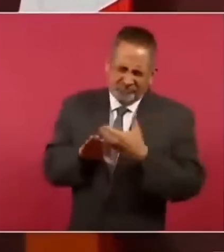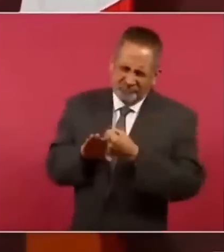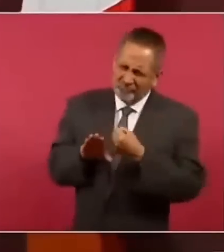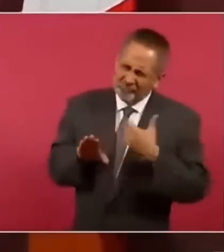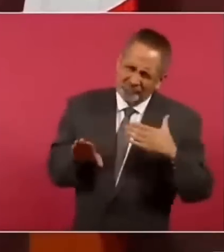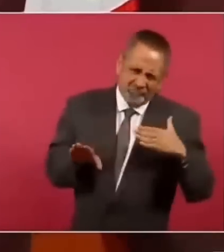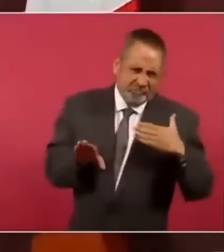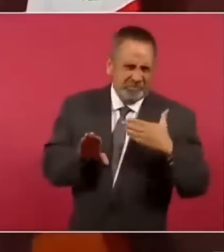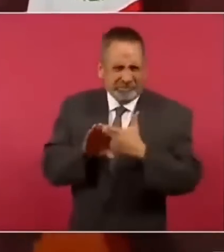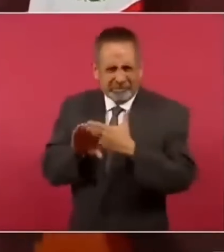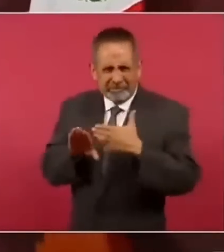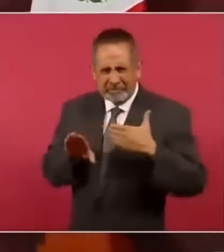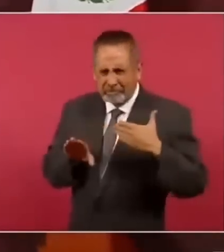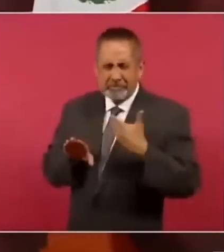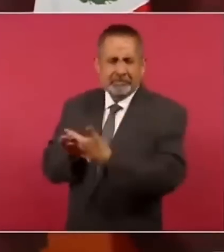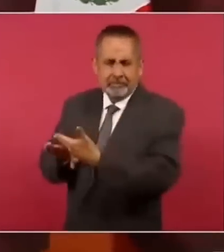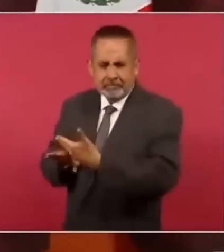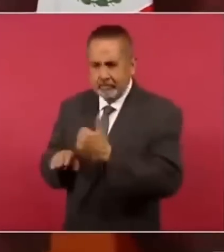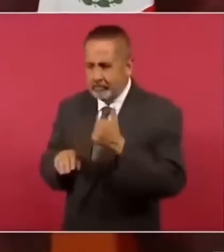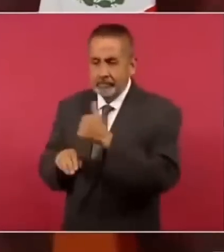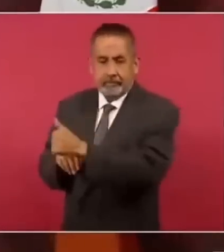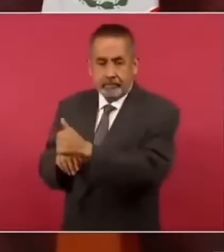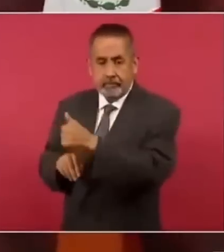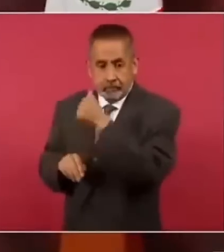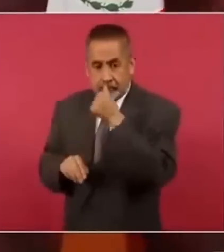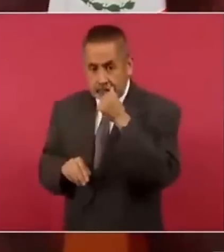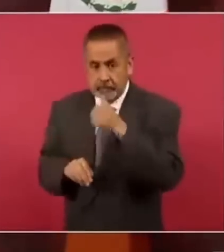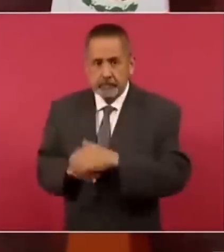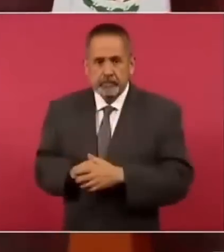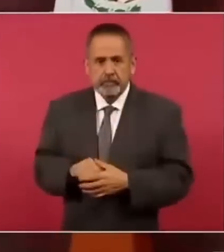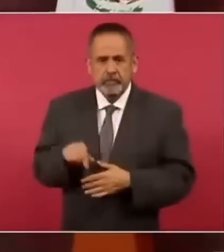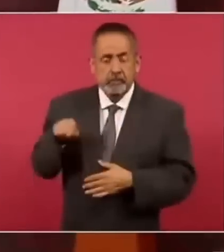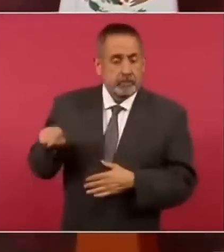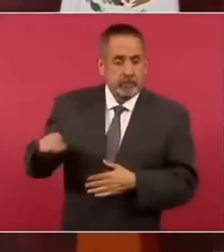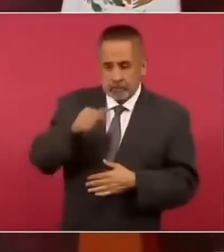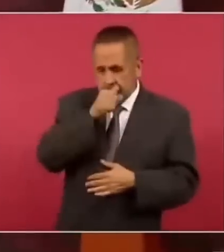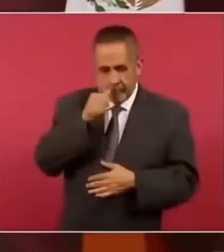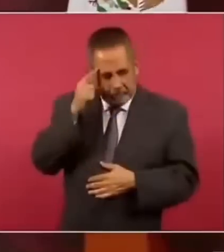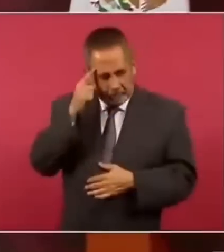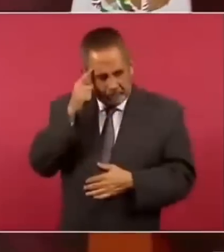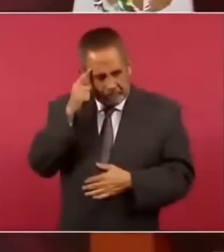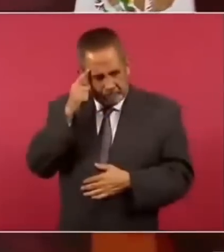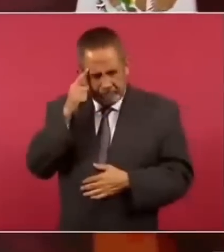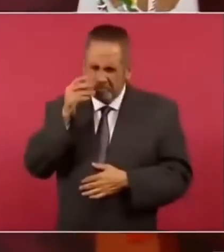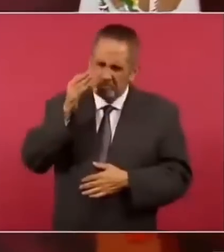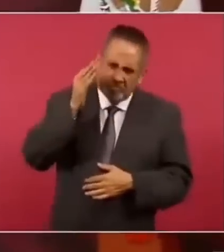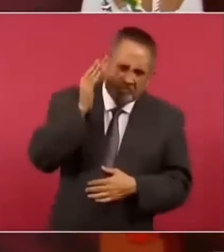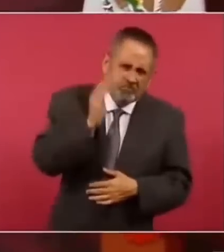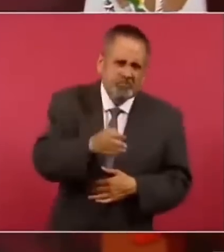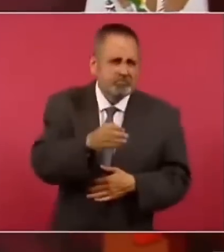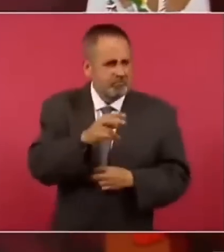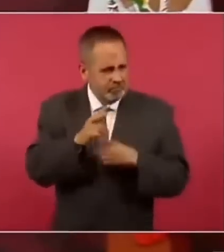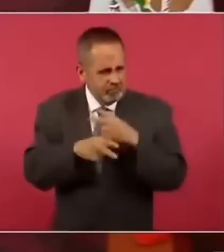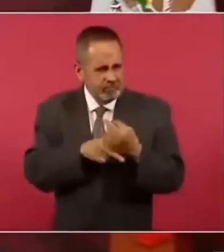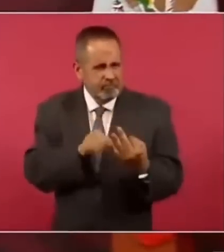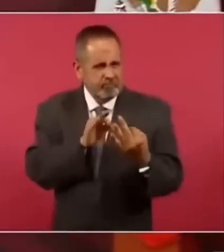fuerza. Y él toma la decisión y se va para adelante, se echa para adelante.